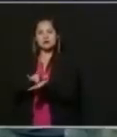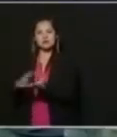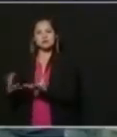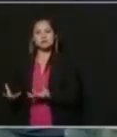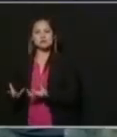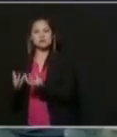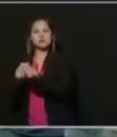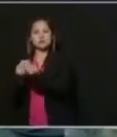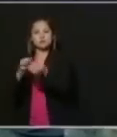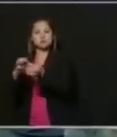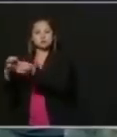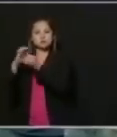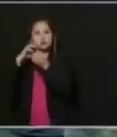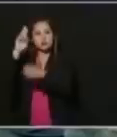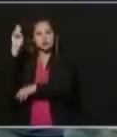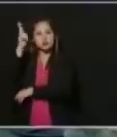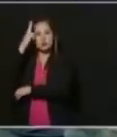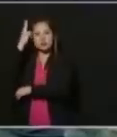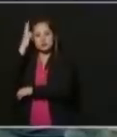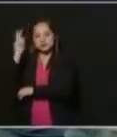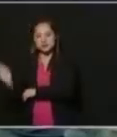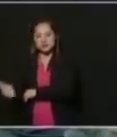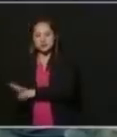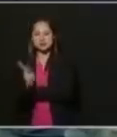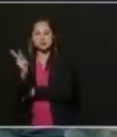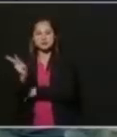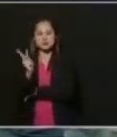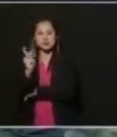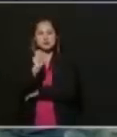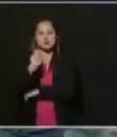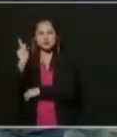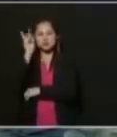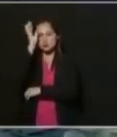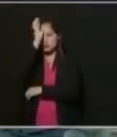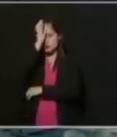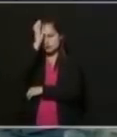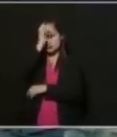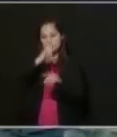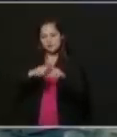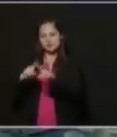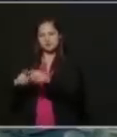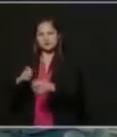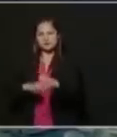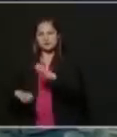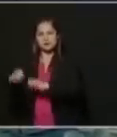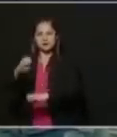de universidades, pueblos, científicos y empresas.